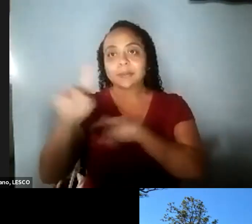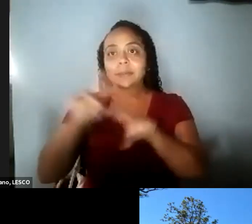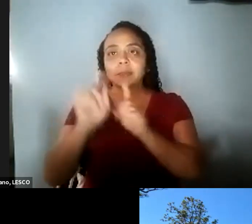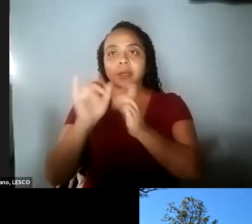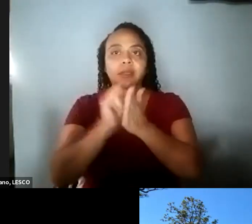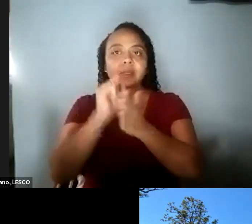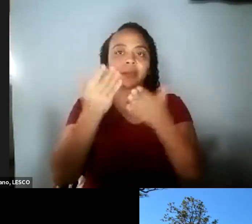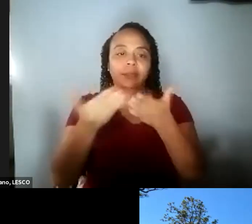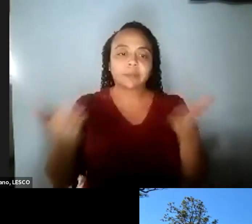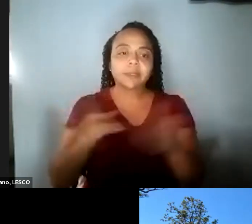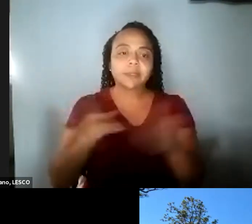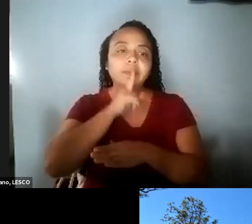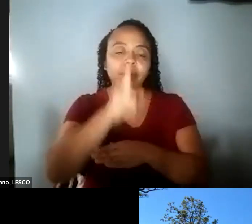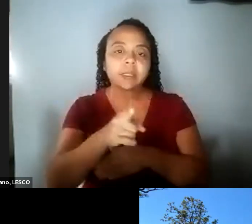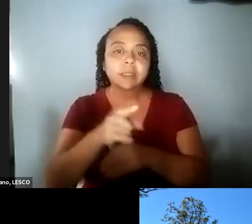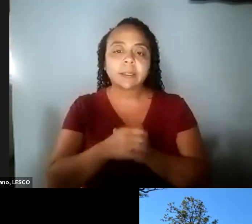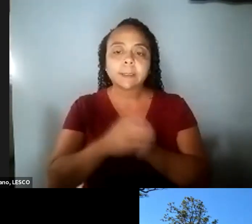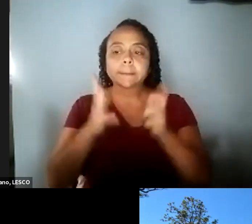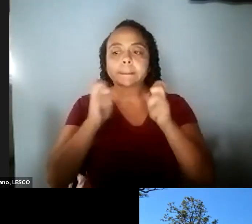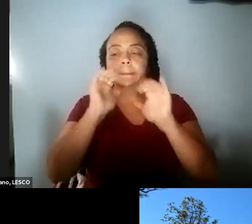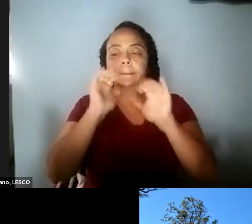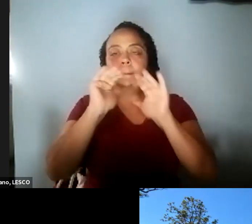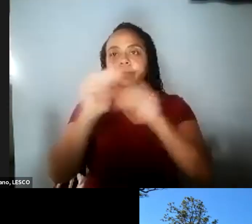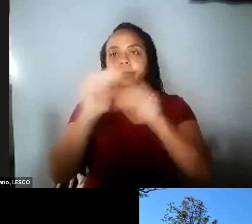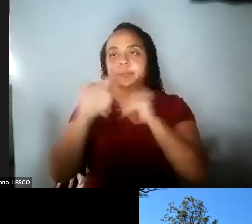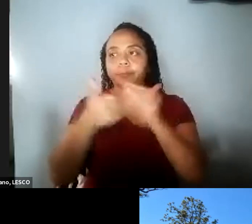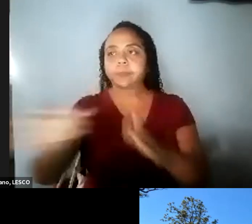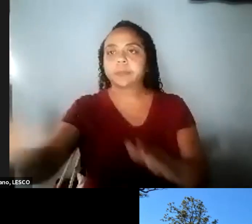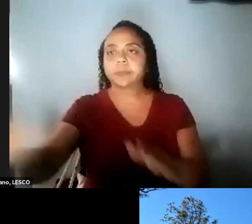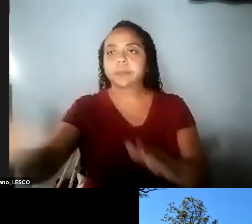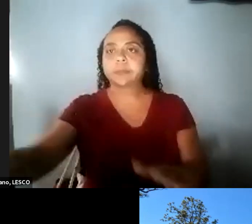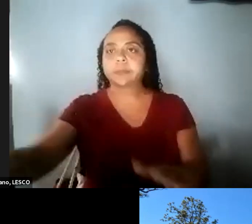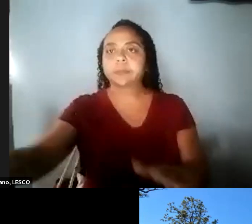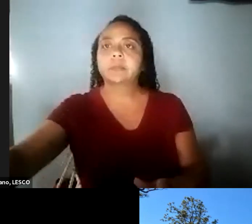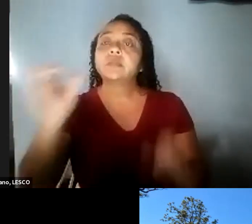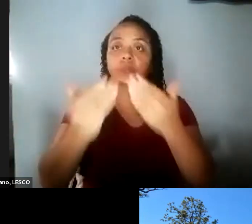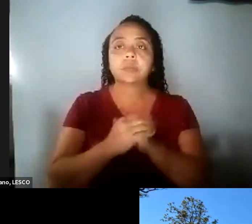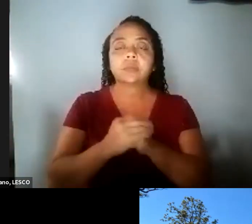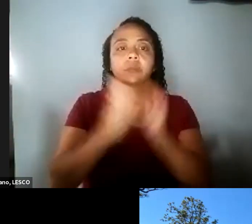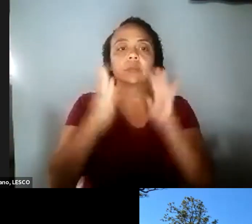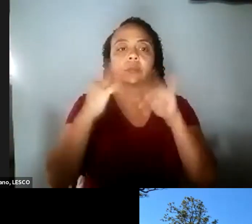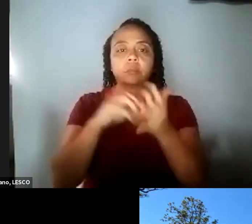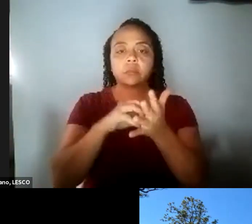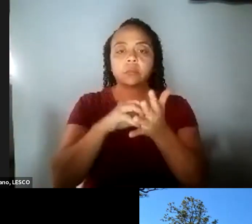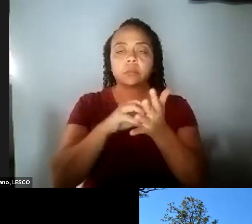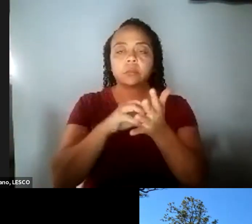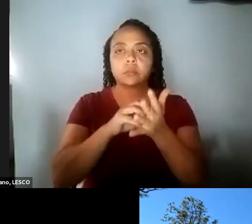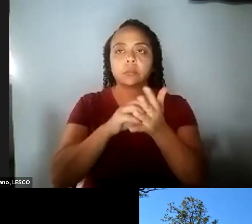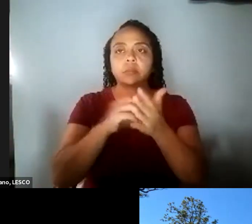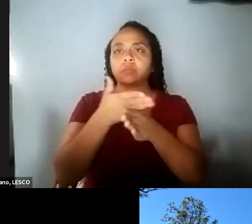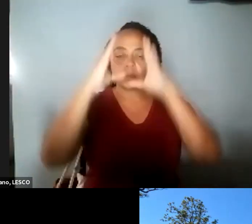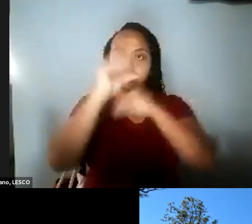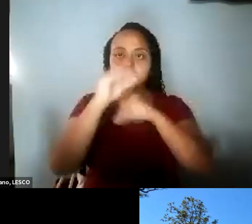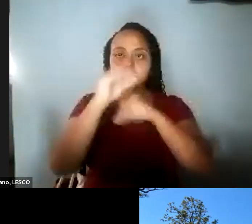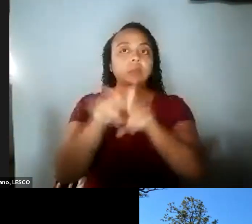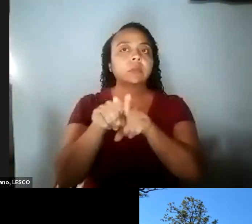27 muchísimas gracias peter sin duda el compartir información y también